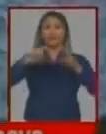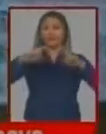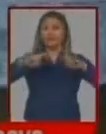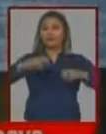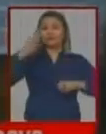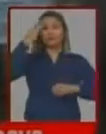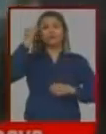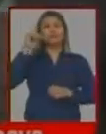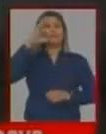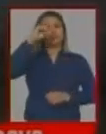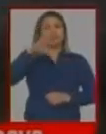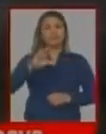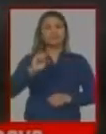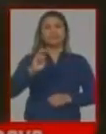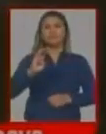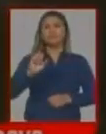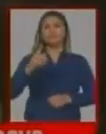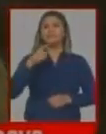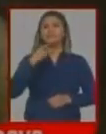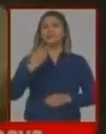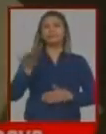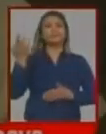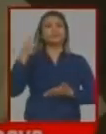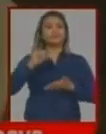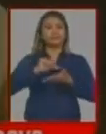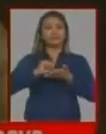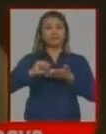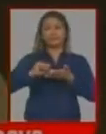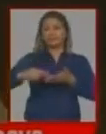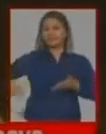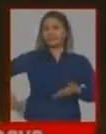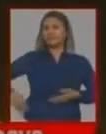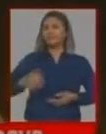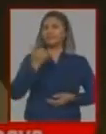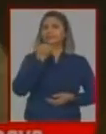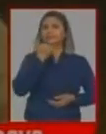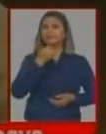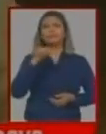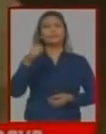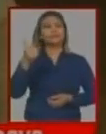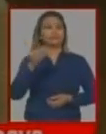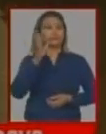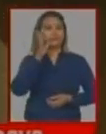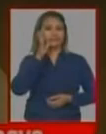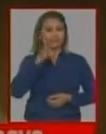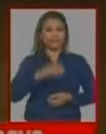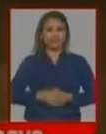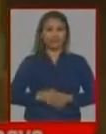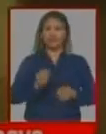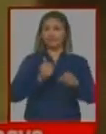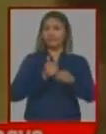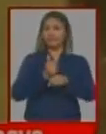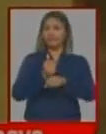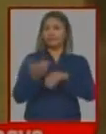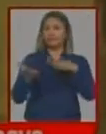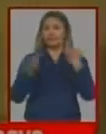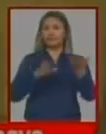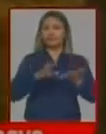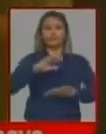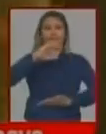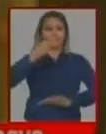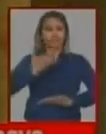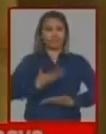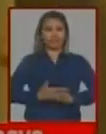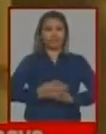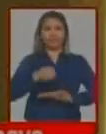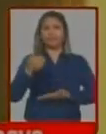investigada por el caso del niño Sebastián, a quien extirparon el riñón sano equivocadamente, y ahora una madre de familia la acusa de provocar la muerte de su